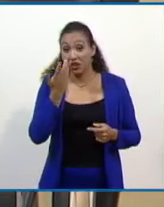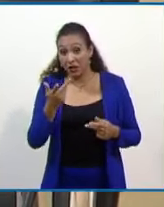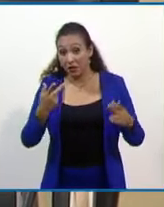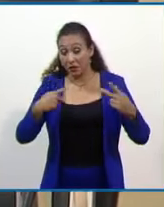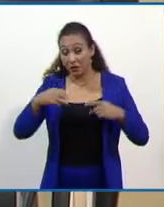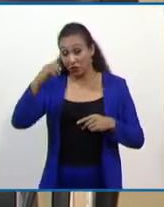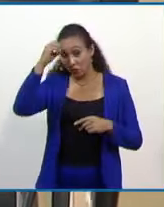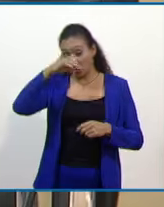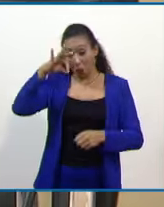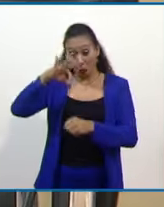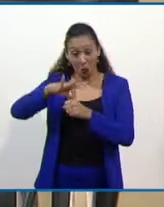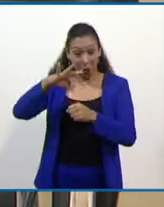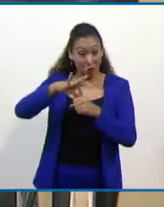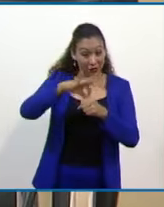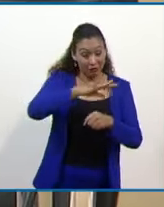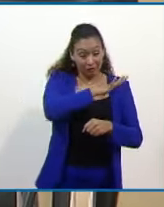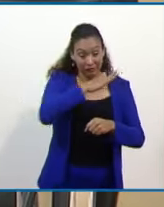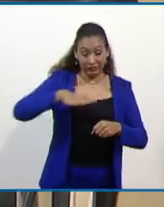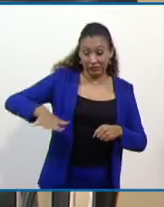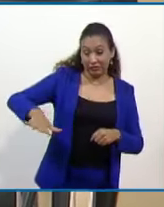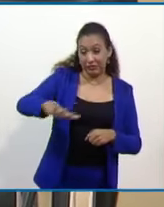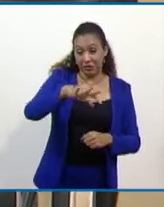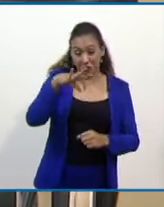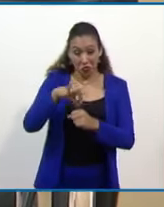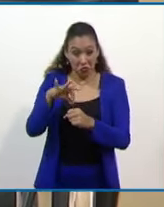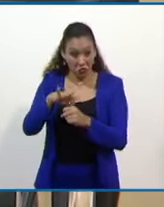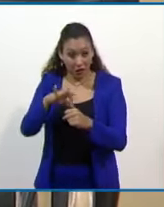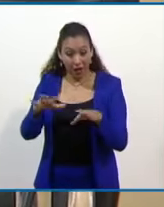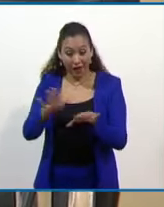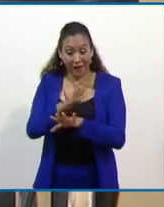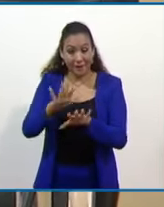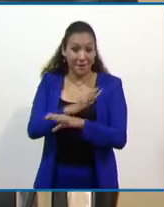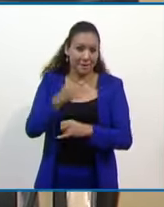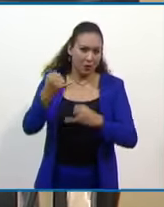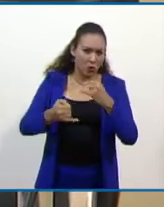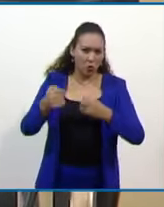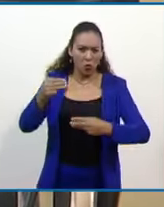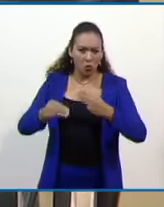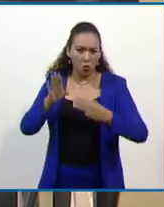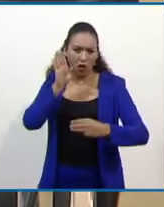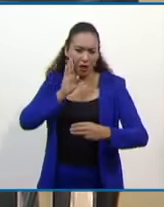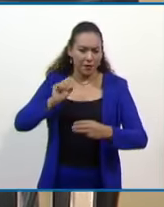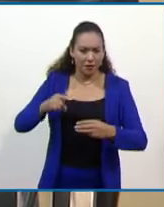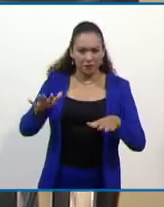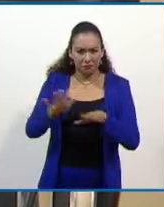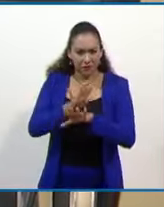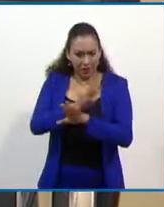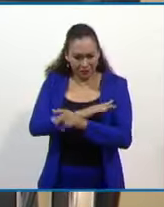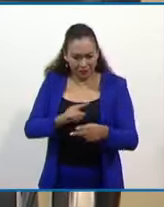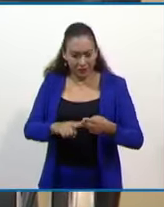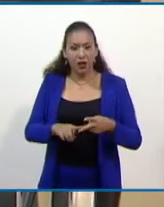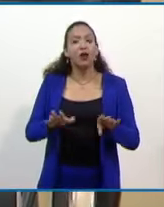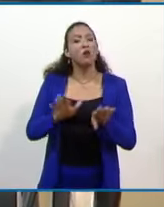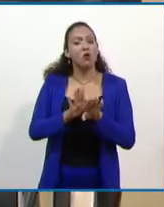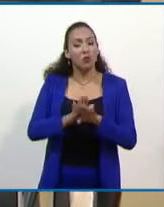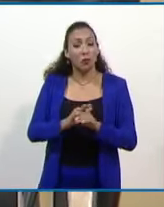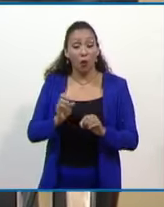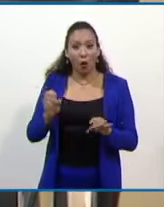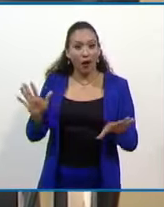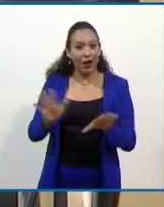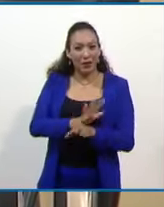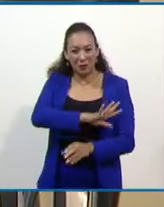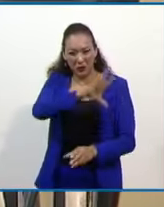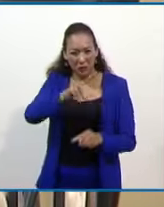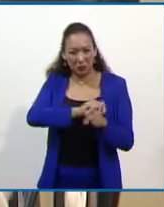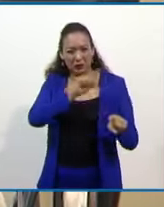una votación popular de vacantes, si debe ser progresiva, si debe ser escalonada, si debe